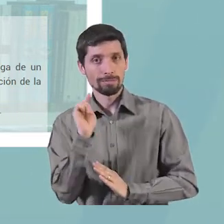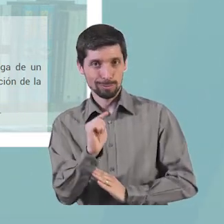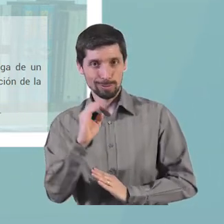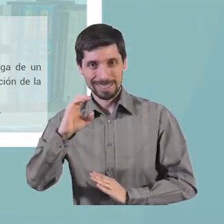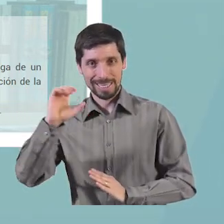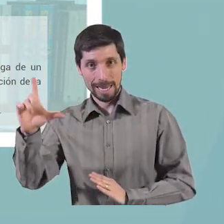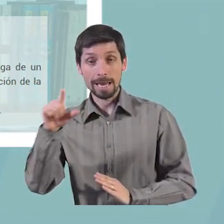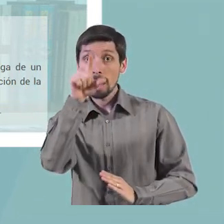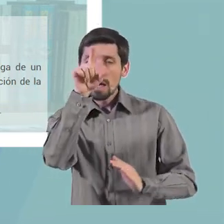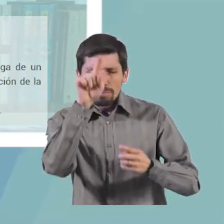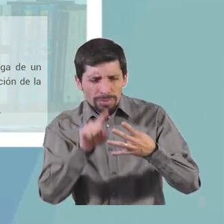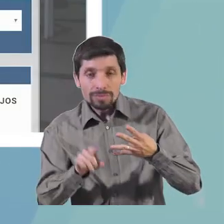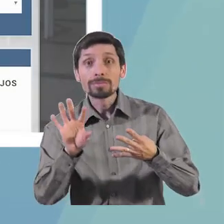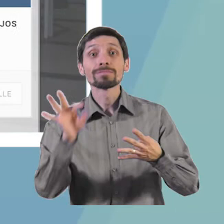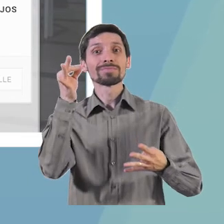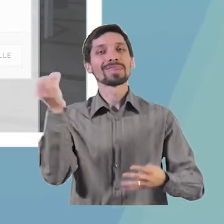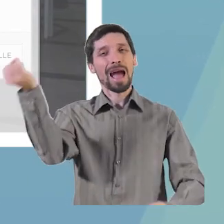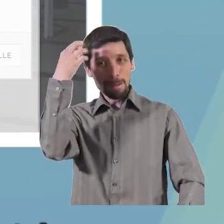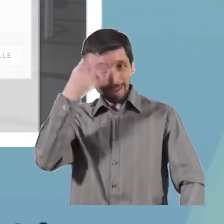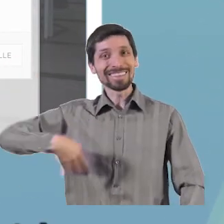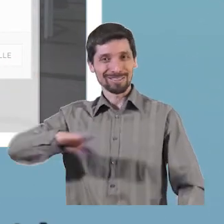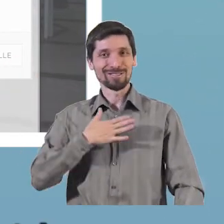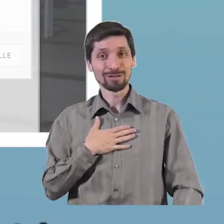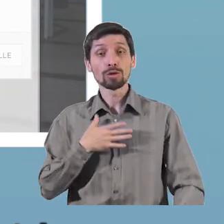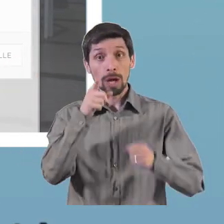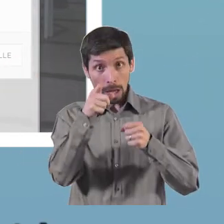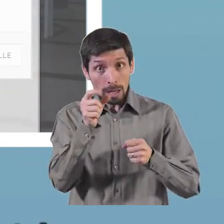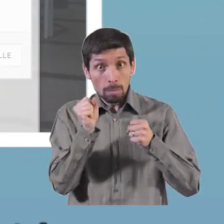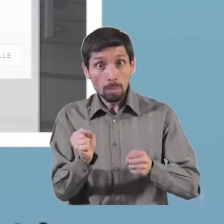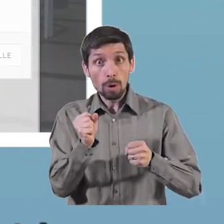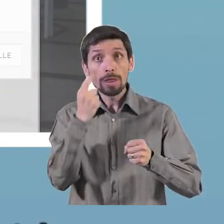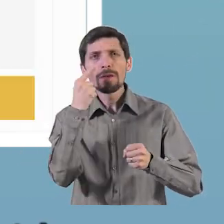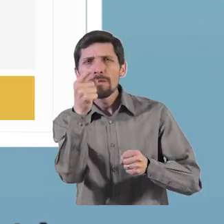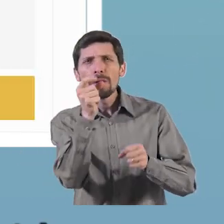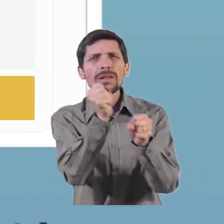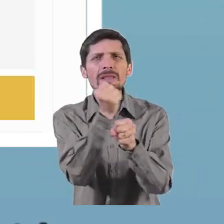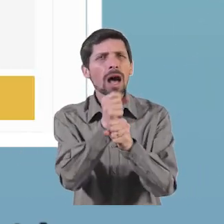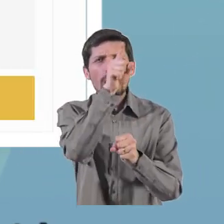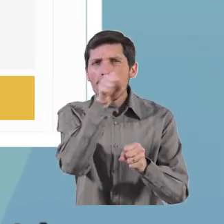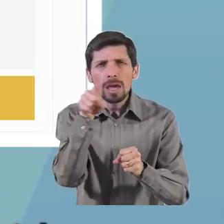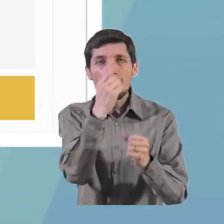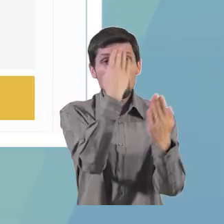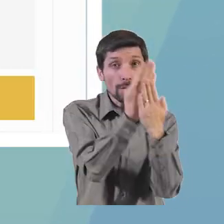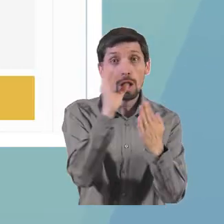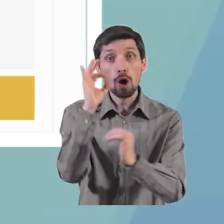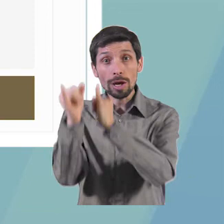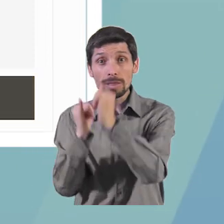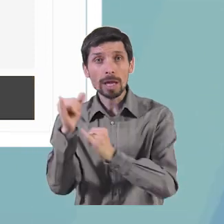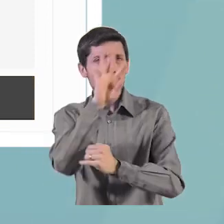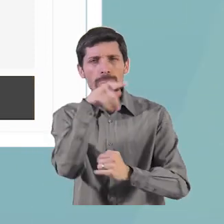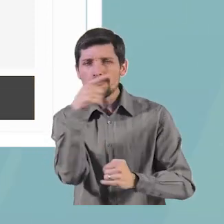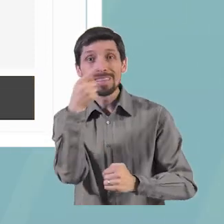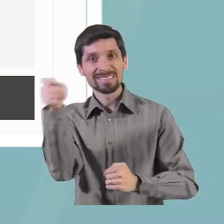biblioteca.unap.cl. Opción Aprende con nosotros. Aquí podrás encontrar la programación de los talleres presenciales y virtuales